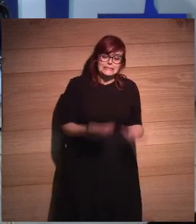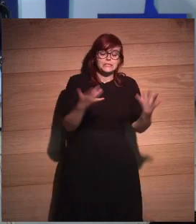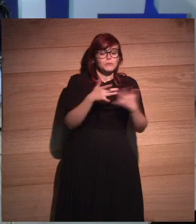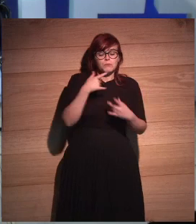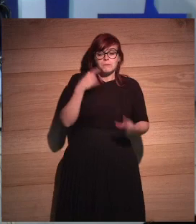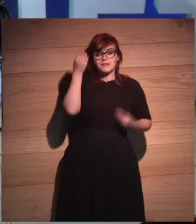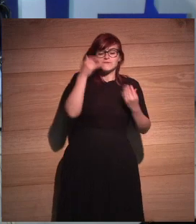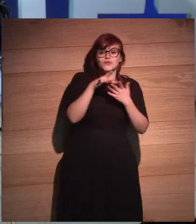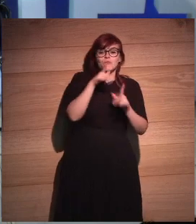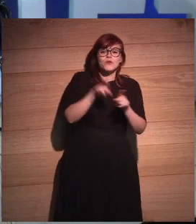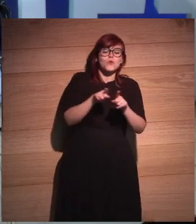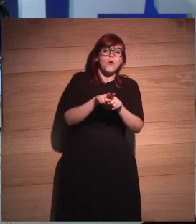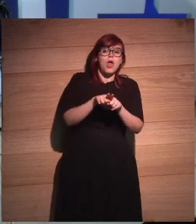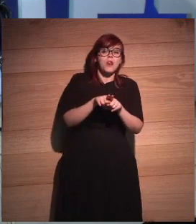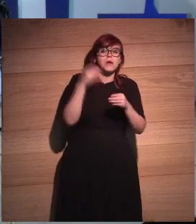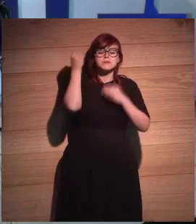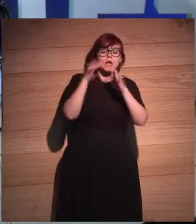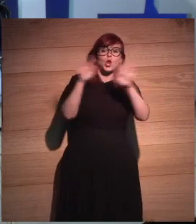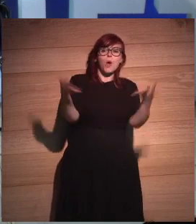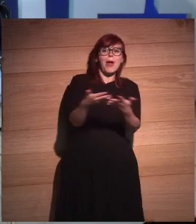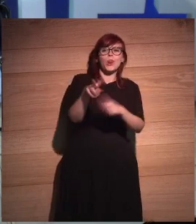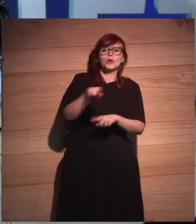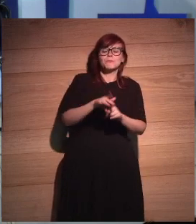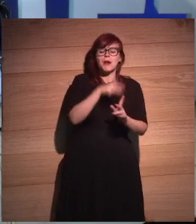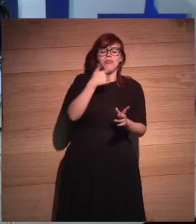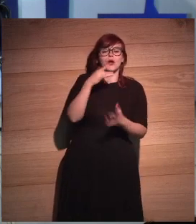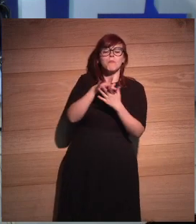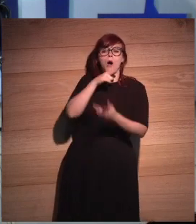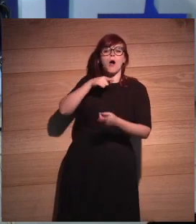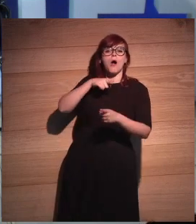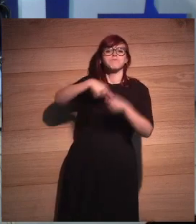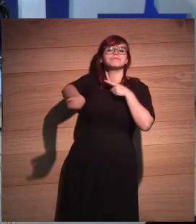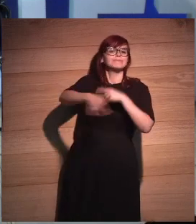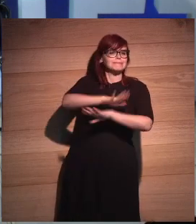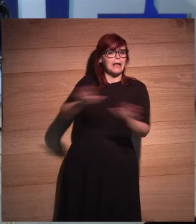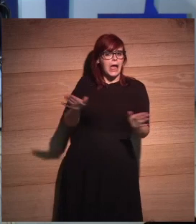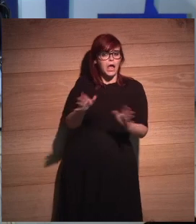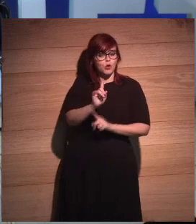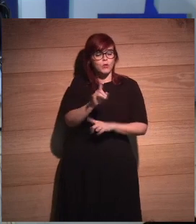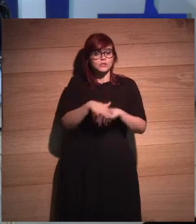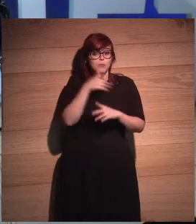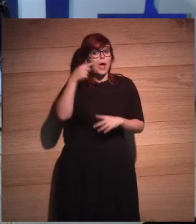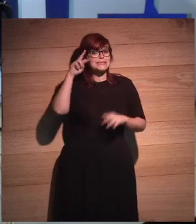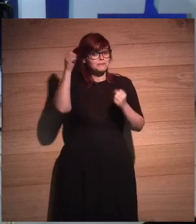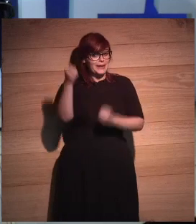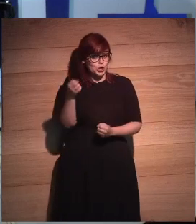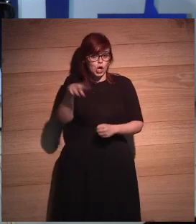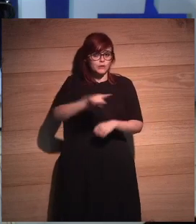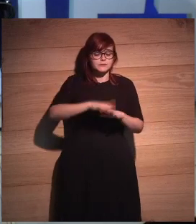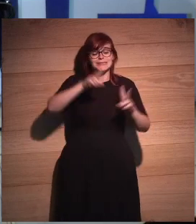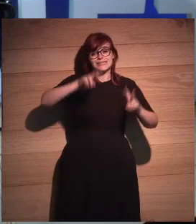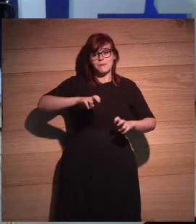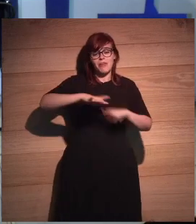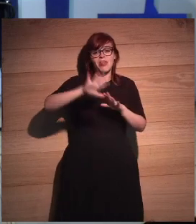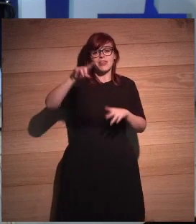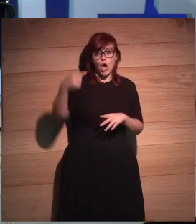cosa que yo creo que no se piensa a veces en global, ¿no? Y que tiene muchas ramificaciones. Yo no soy un gran experto para nada en temas